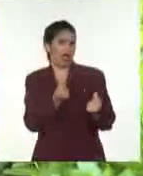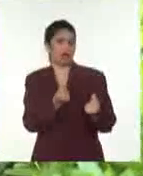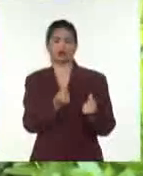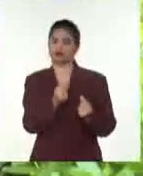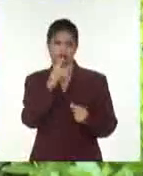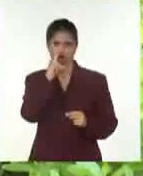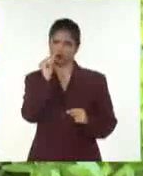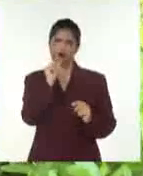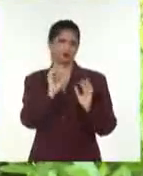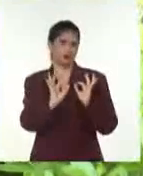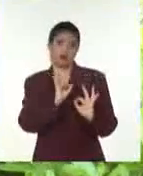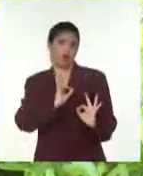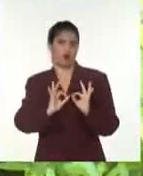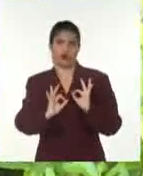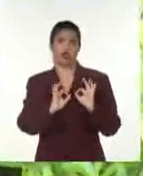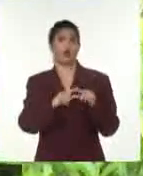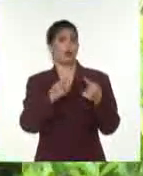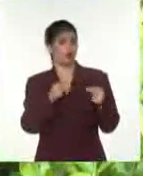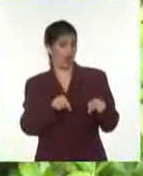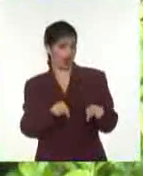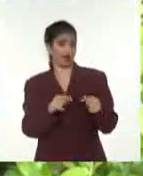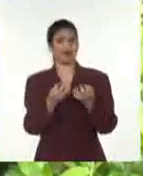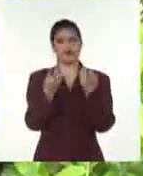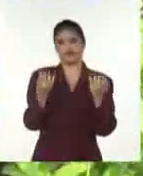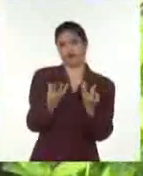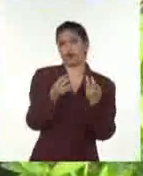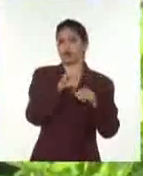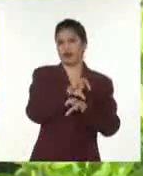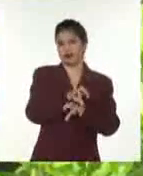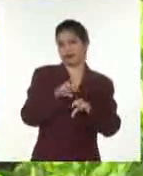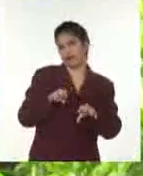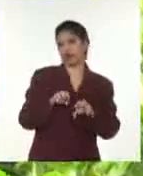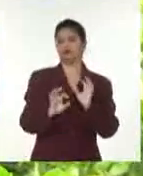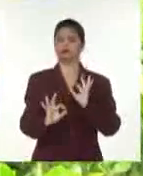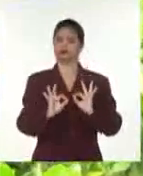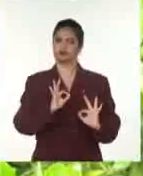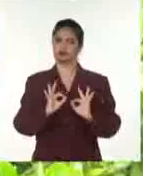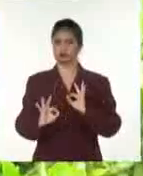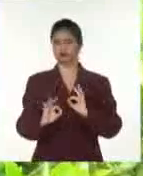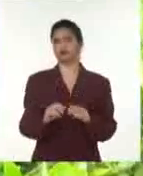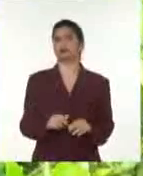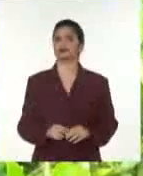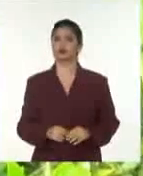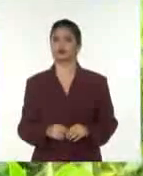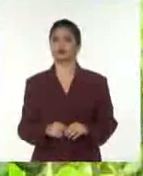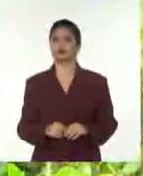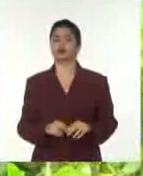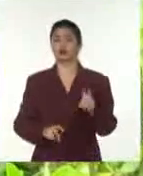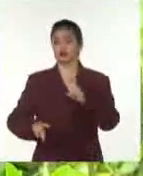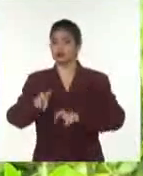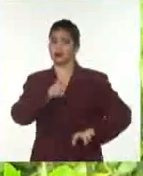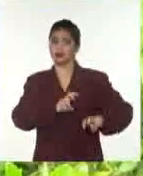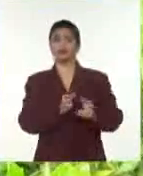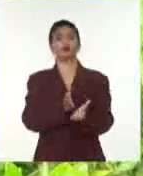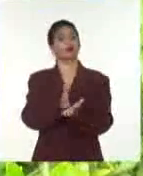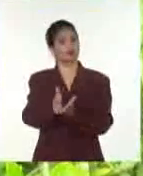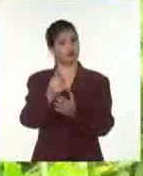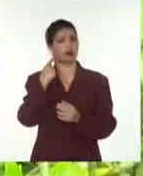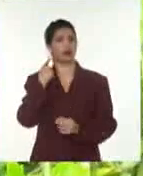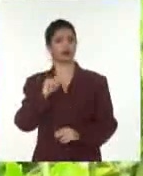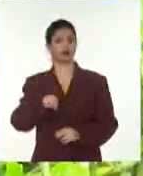Estudios que se ampliarán a otras áreas de manglares de la provincia el próximo año, cuando también iniciará el